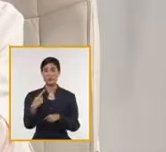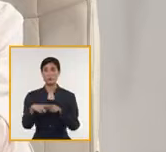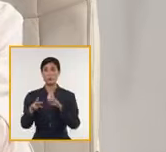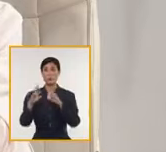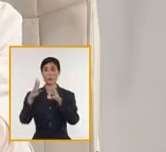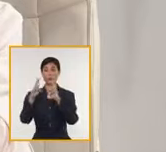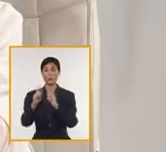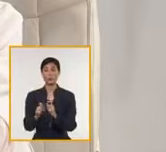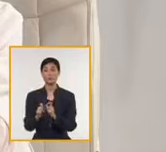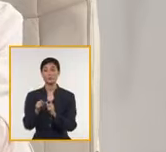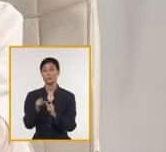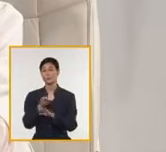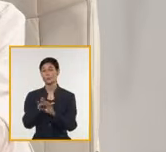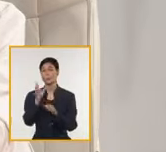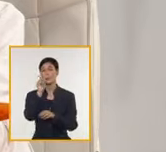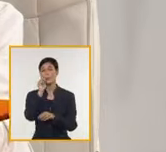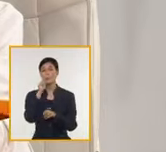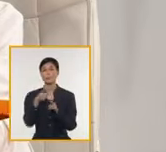Paz